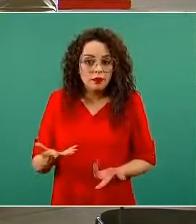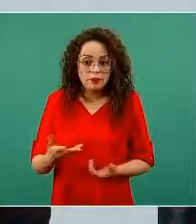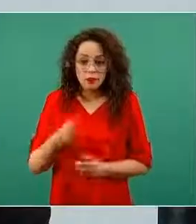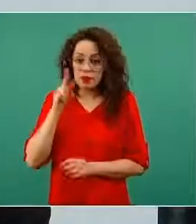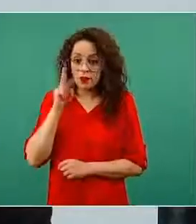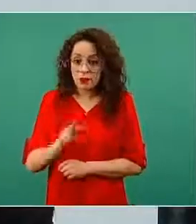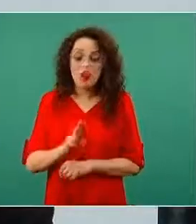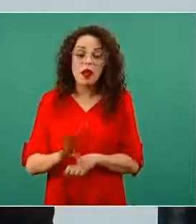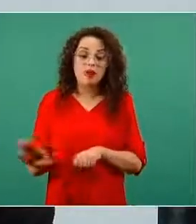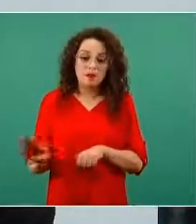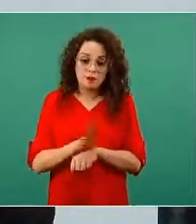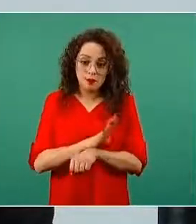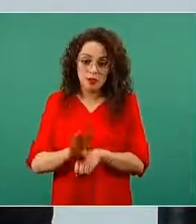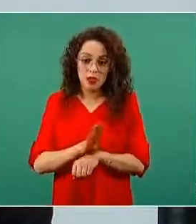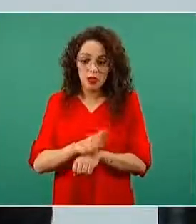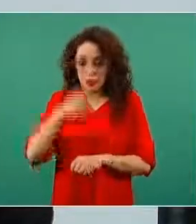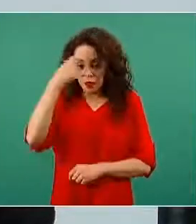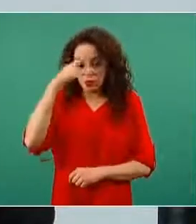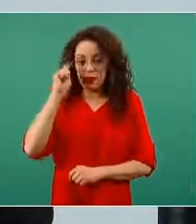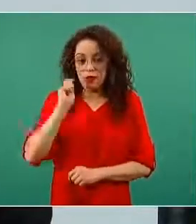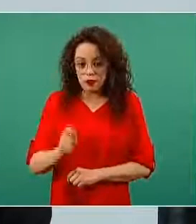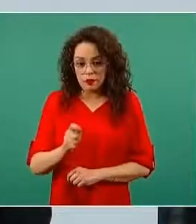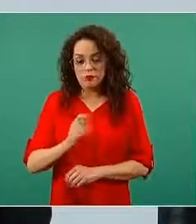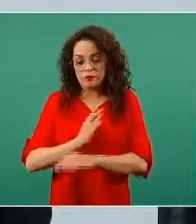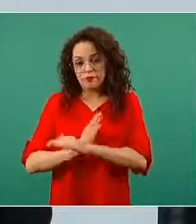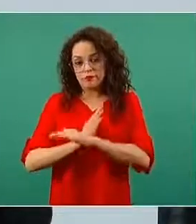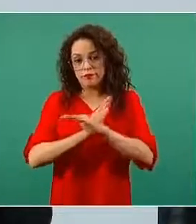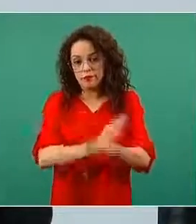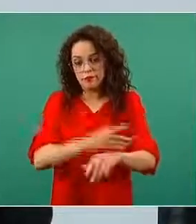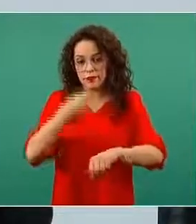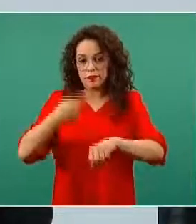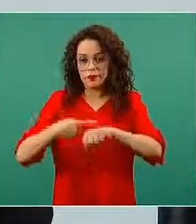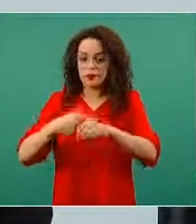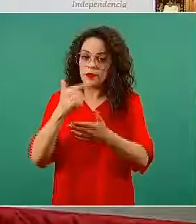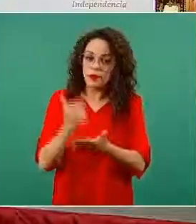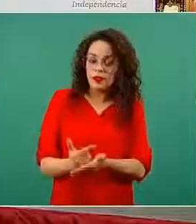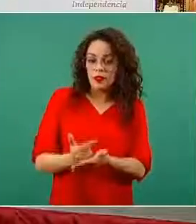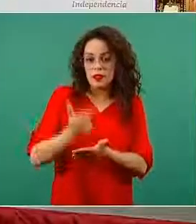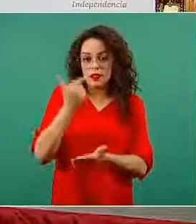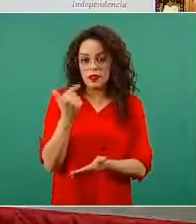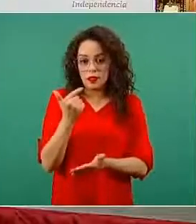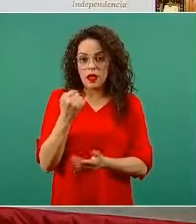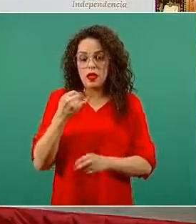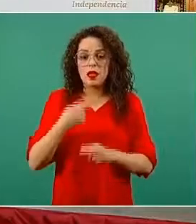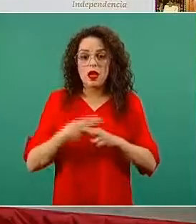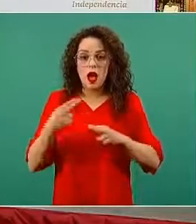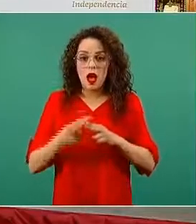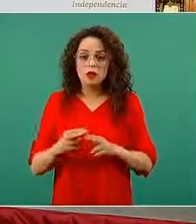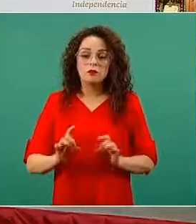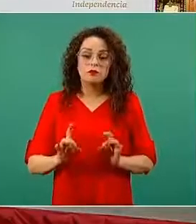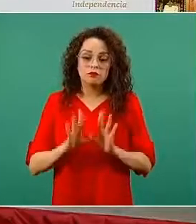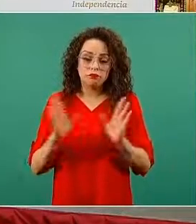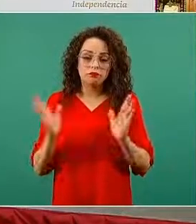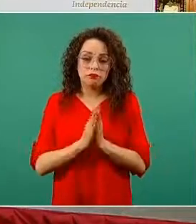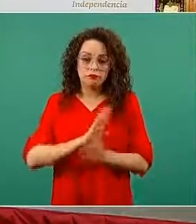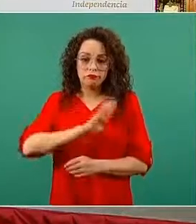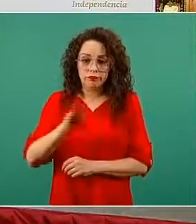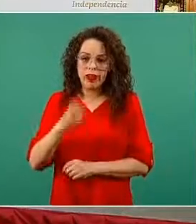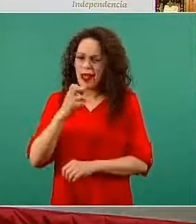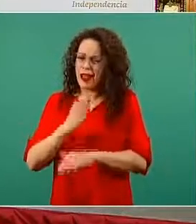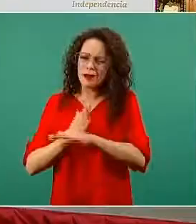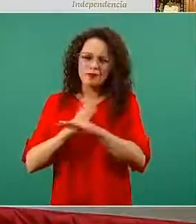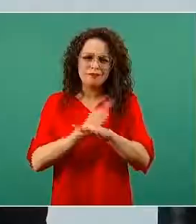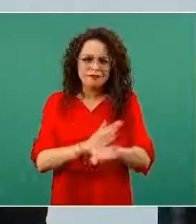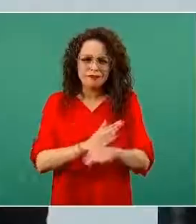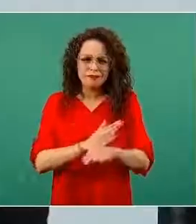costo benéfica para prevenir una enfermedad grave en ellas, incluso la muerte. Entonces, es muy